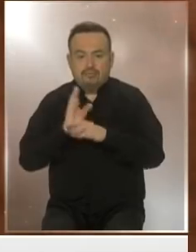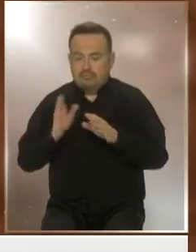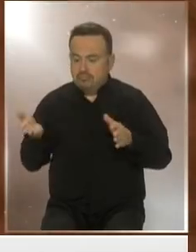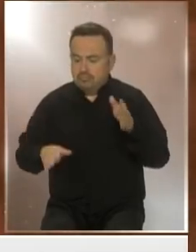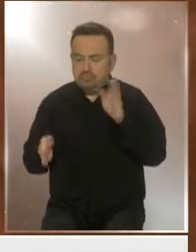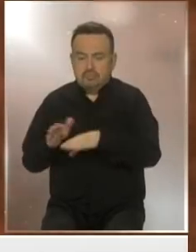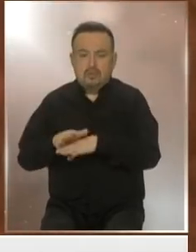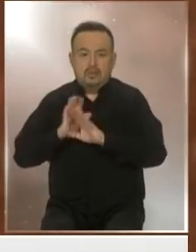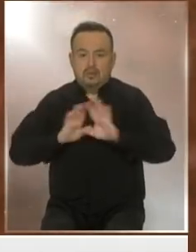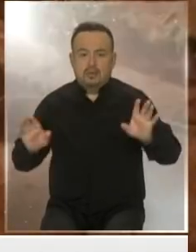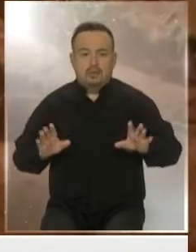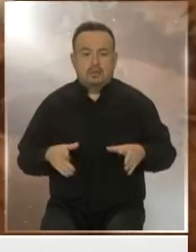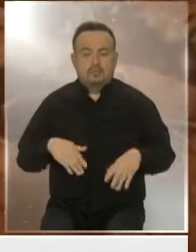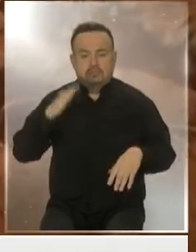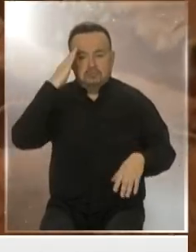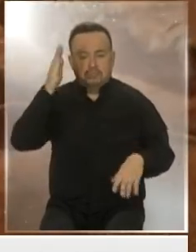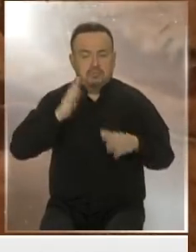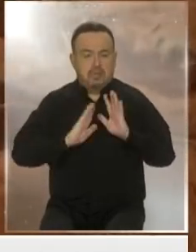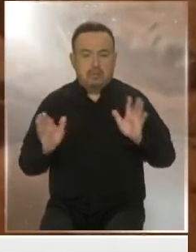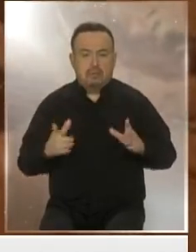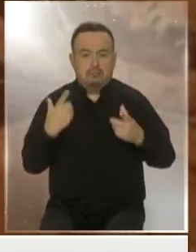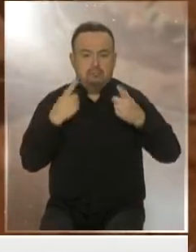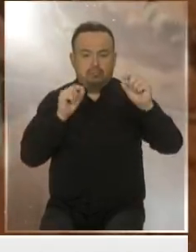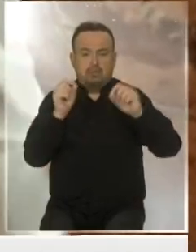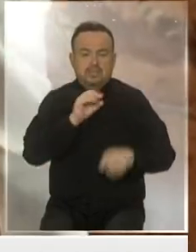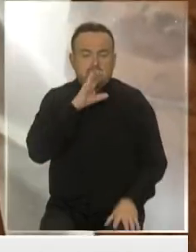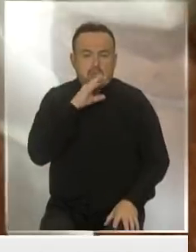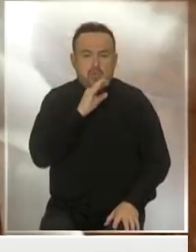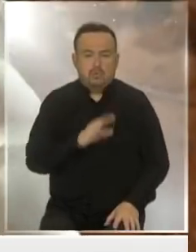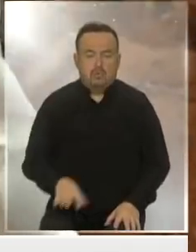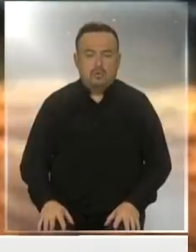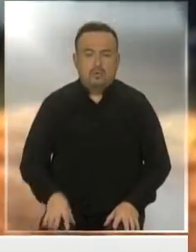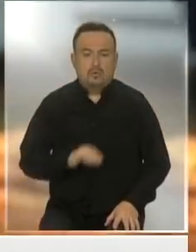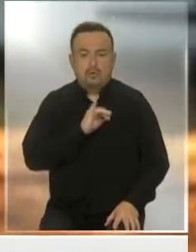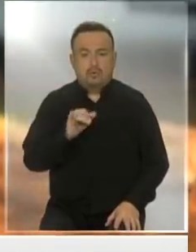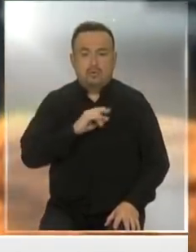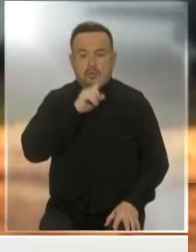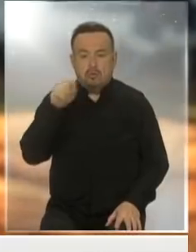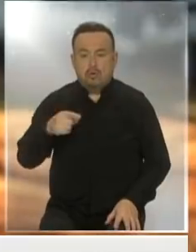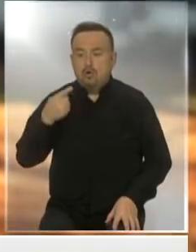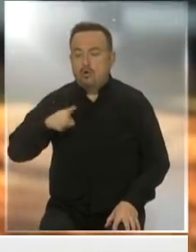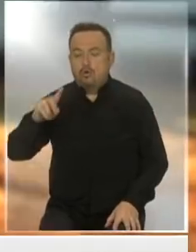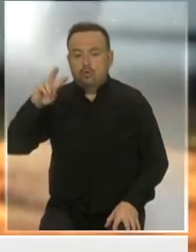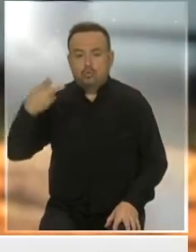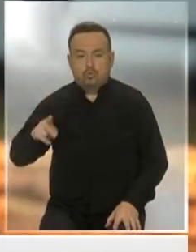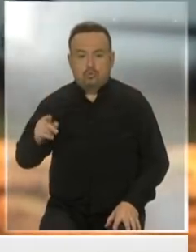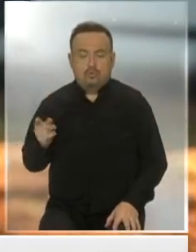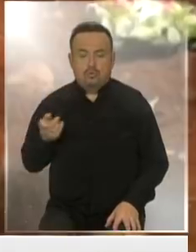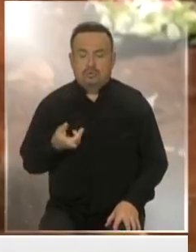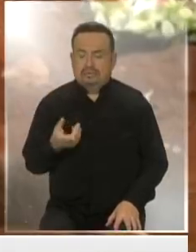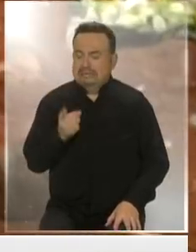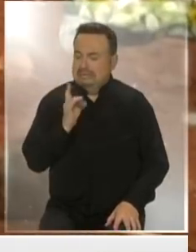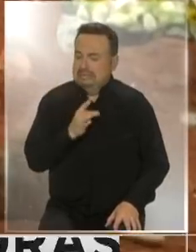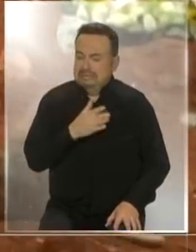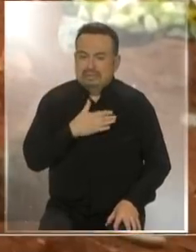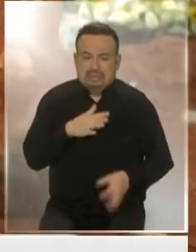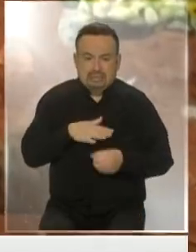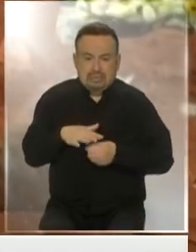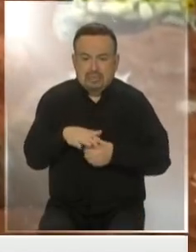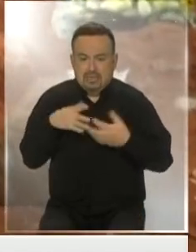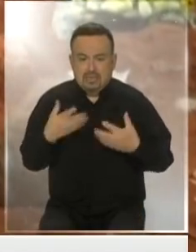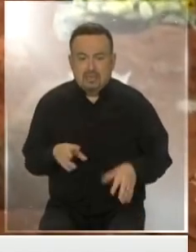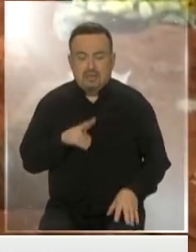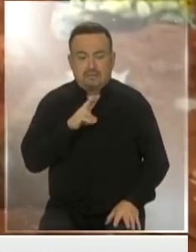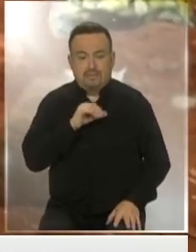el ataúd para poder despedirse, solo unos 5 minutos, luego viene el siguiente turno. Desgarrador escenario el que se vive en